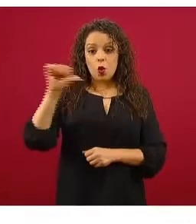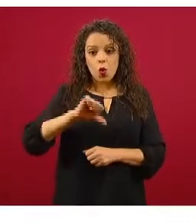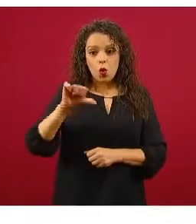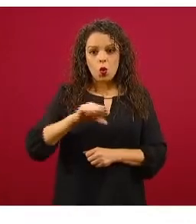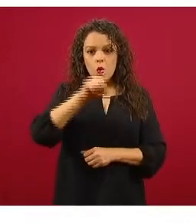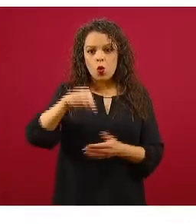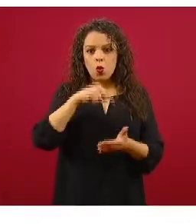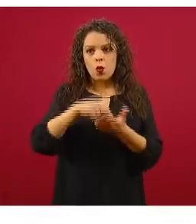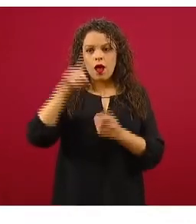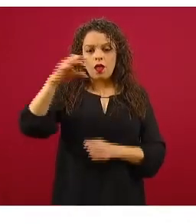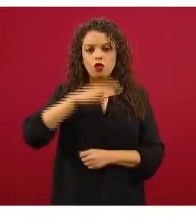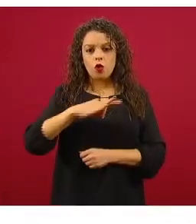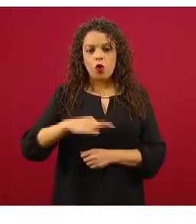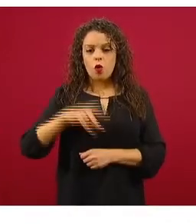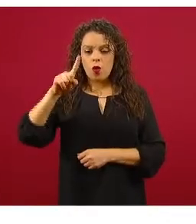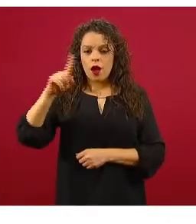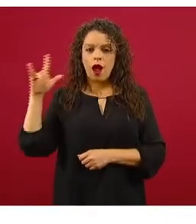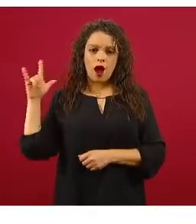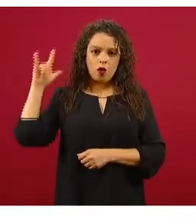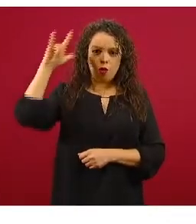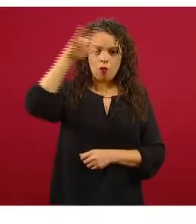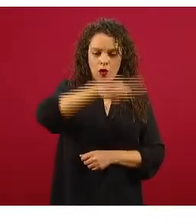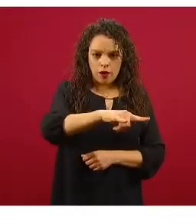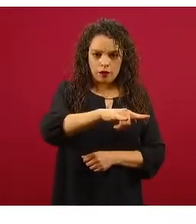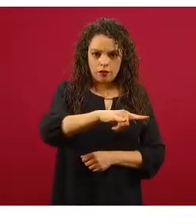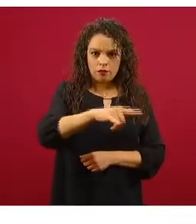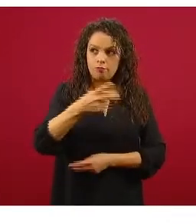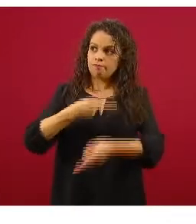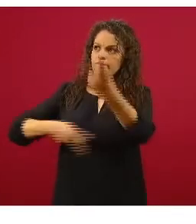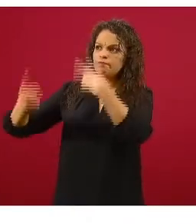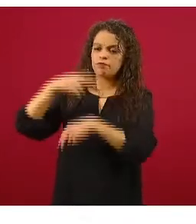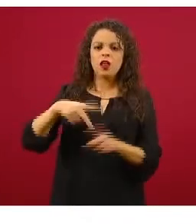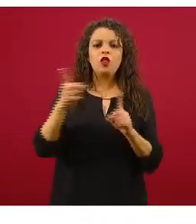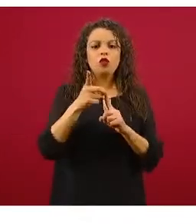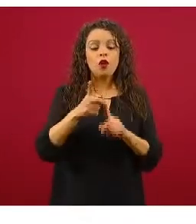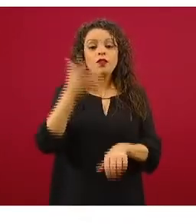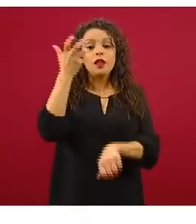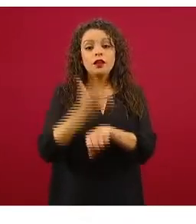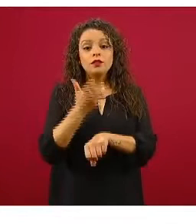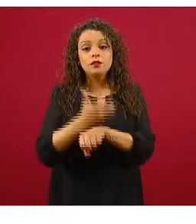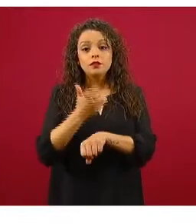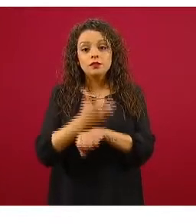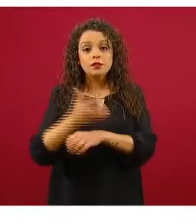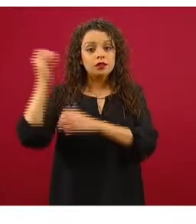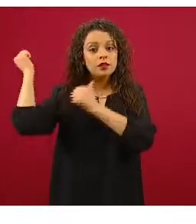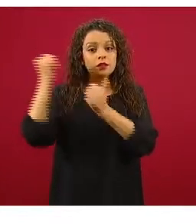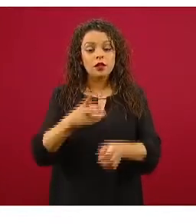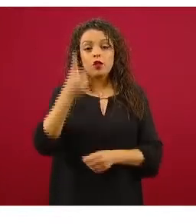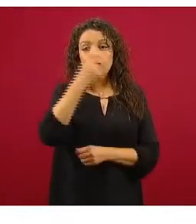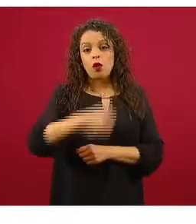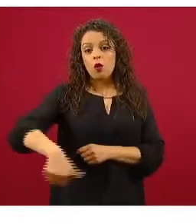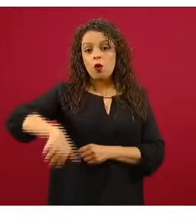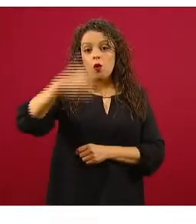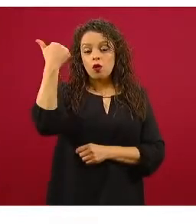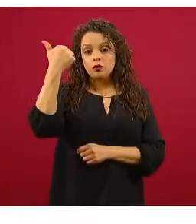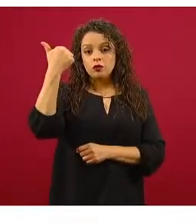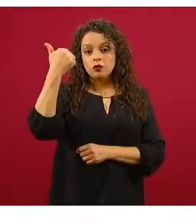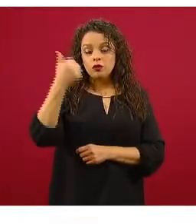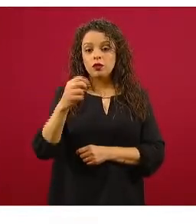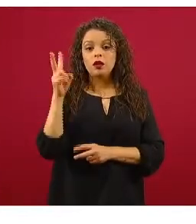en Toluca, en el aeropuerto, donde llegó un avión de Estados Unidos con 211 ventiladores marca